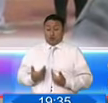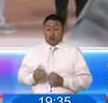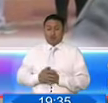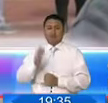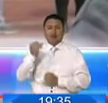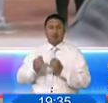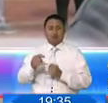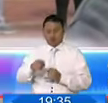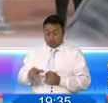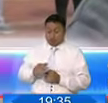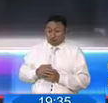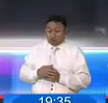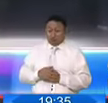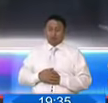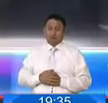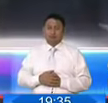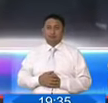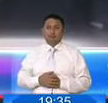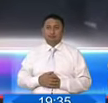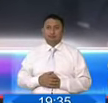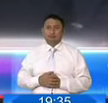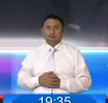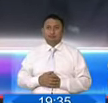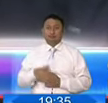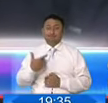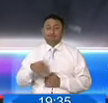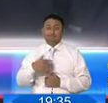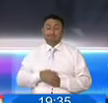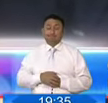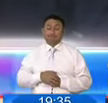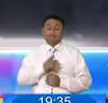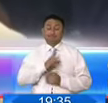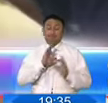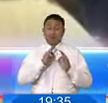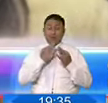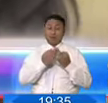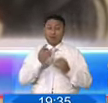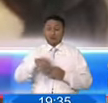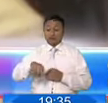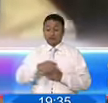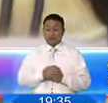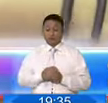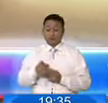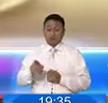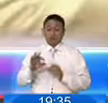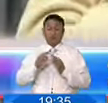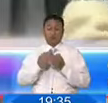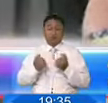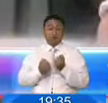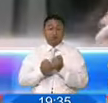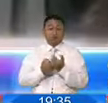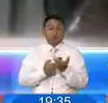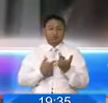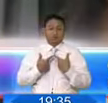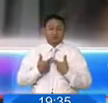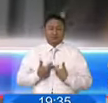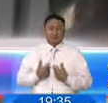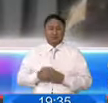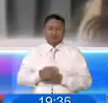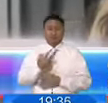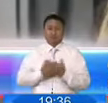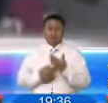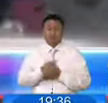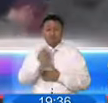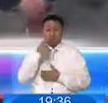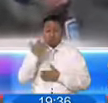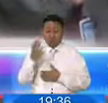de la quebrada para los familiares el dolor de perder a quienes eran el sustento de sus hogares no tienen nombre hijos que se quedan sin